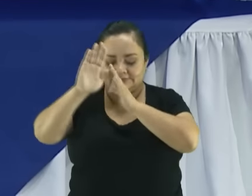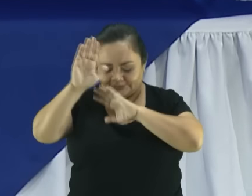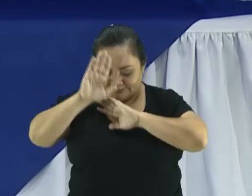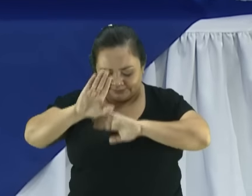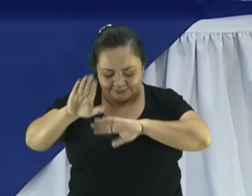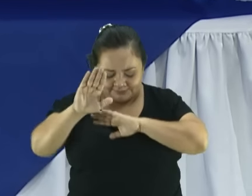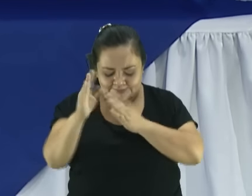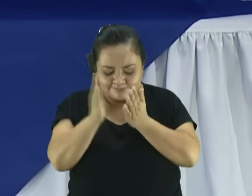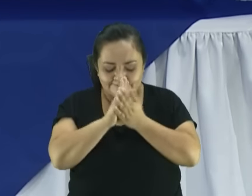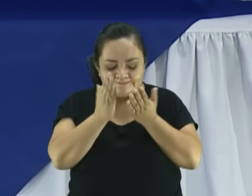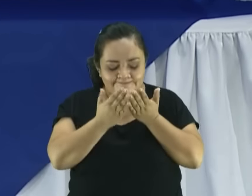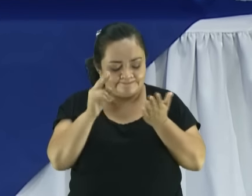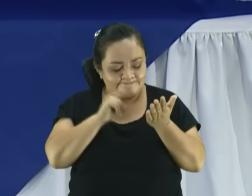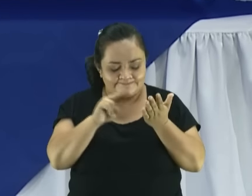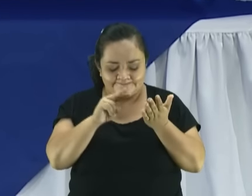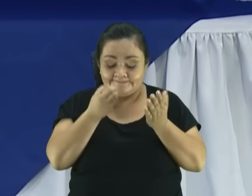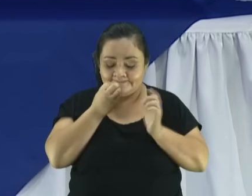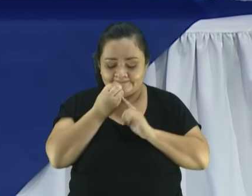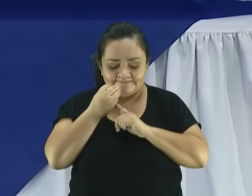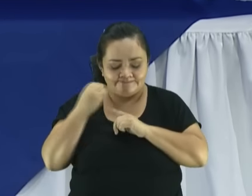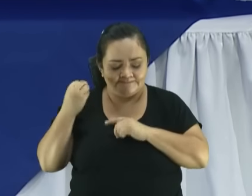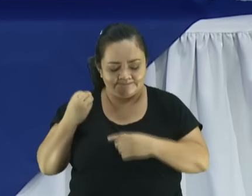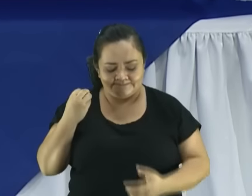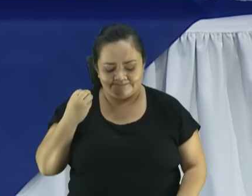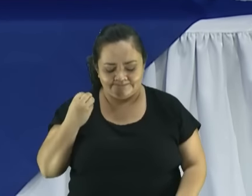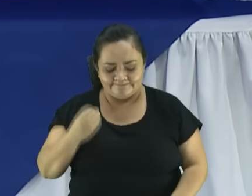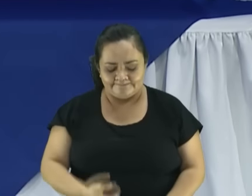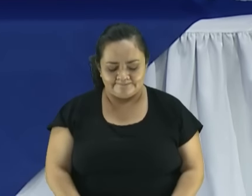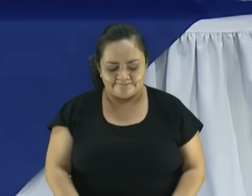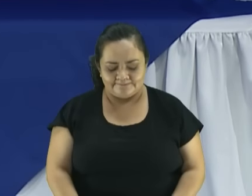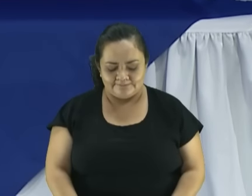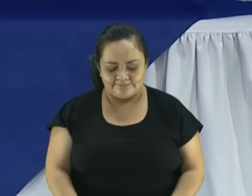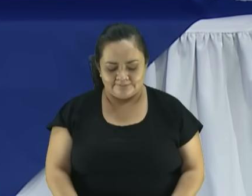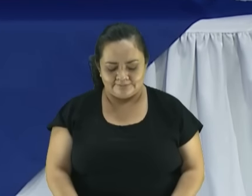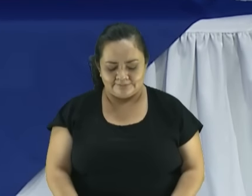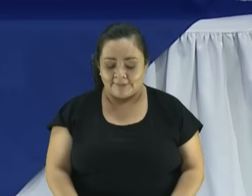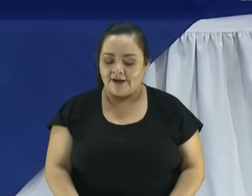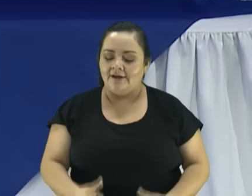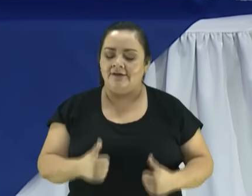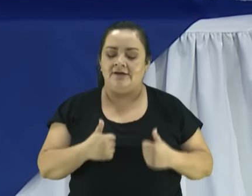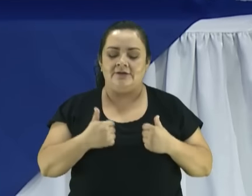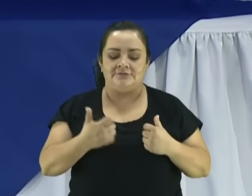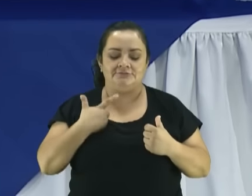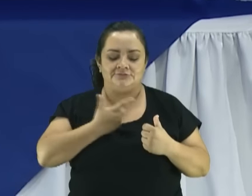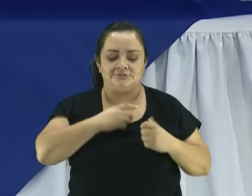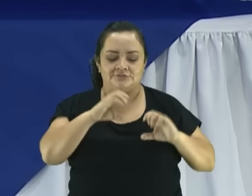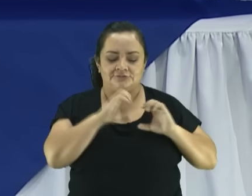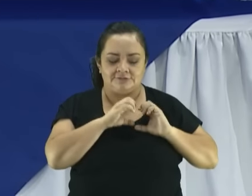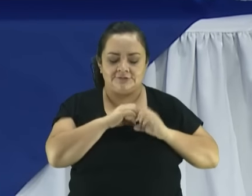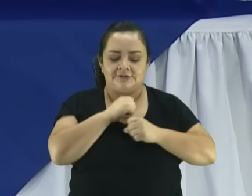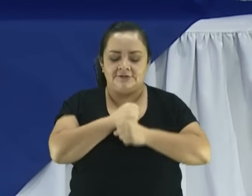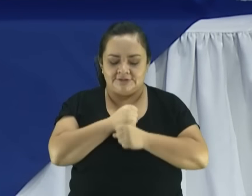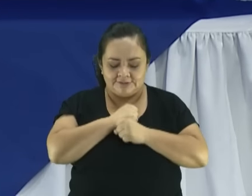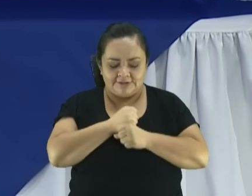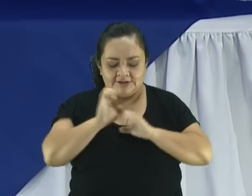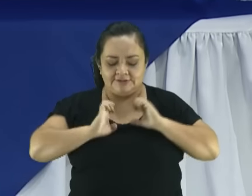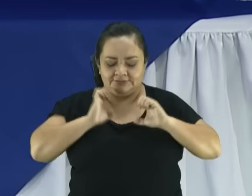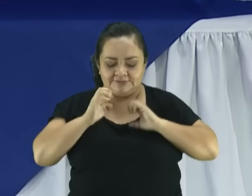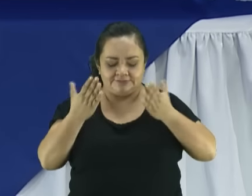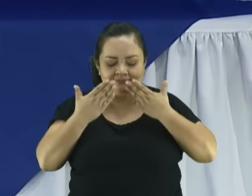bíblica del ayuno para que sea devuelto a nuestro corazón la seguridad la motivación y